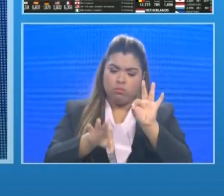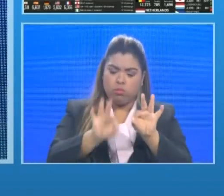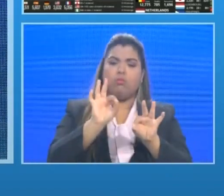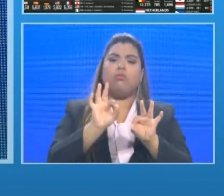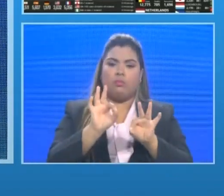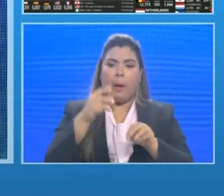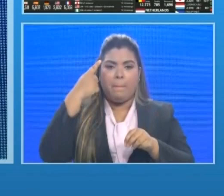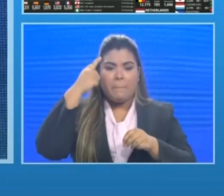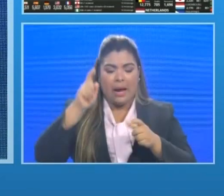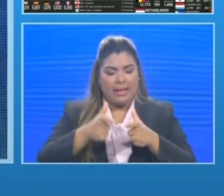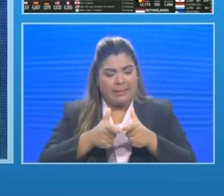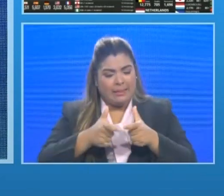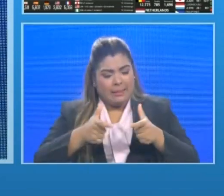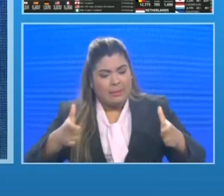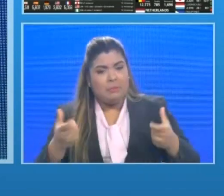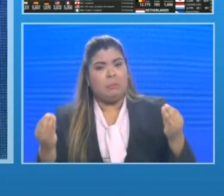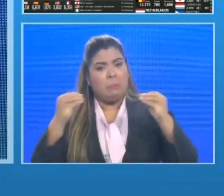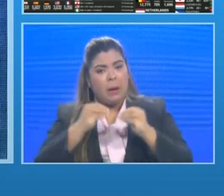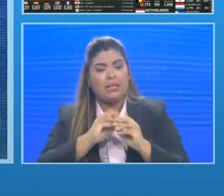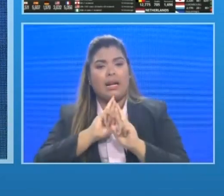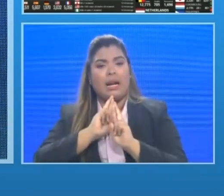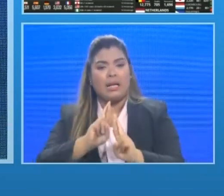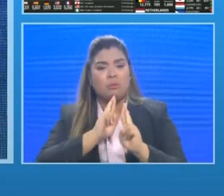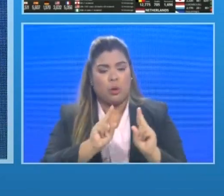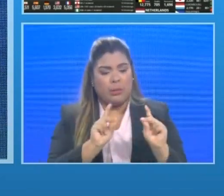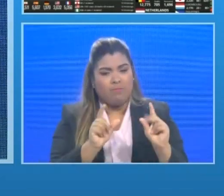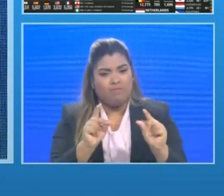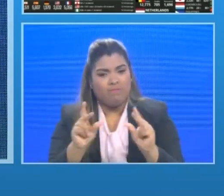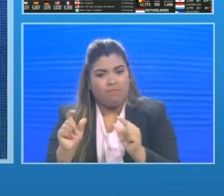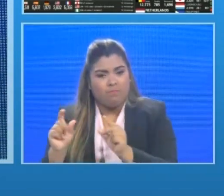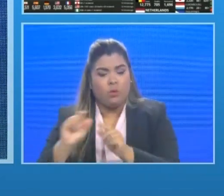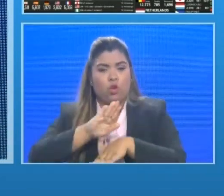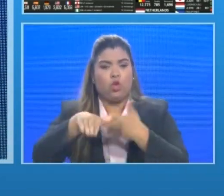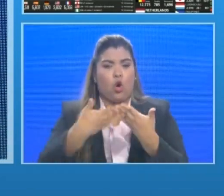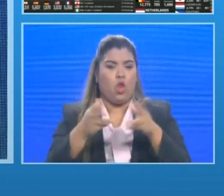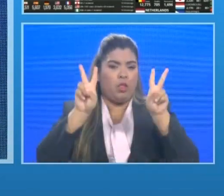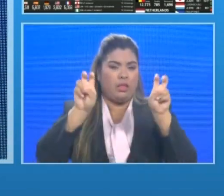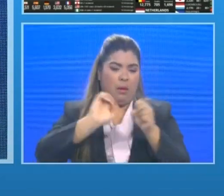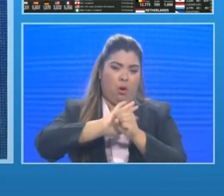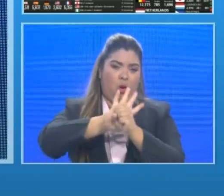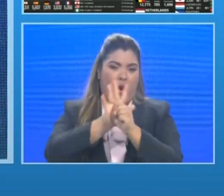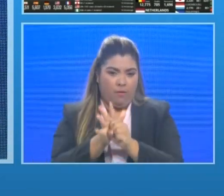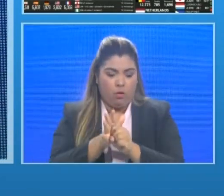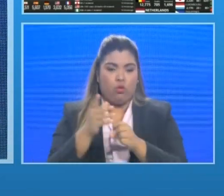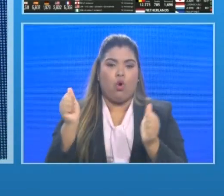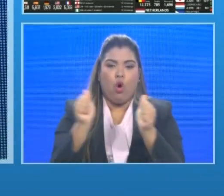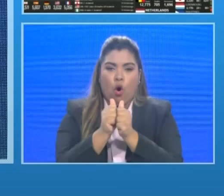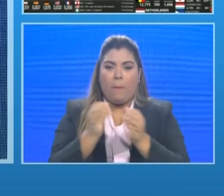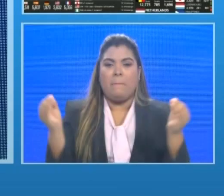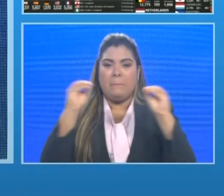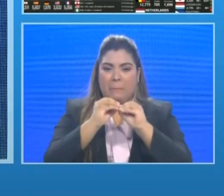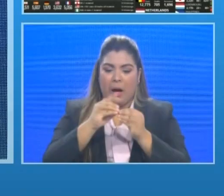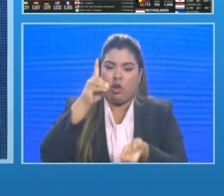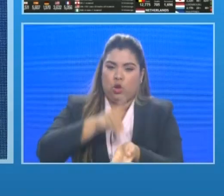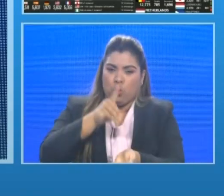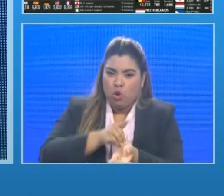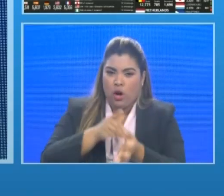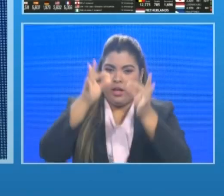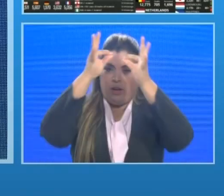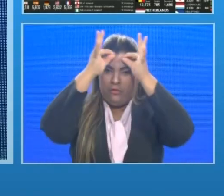de respuesta de los profesionales de salud y muy particularmente a los